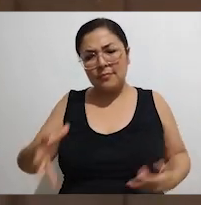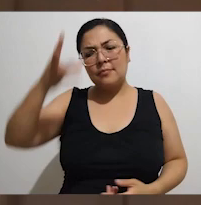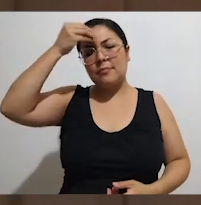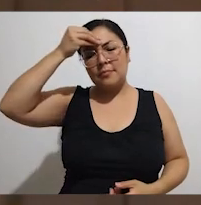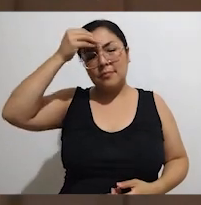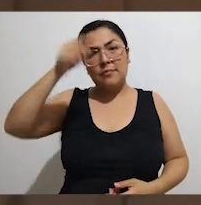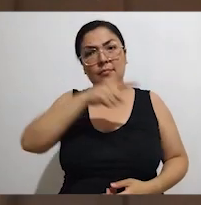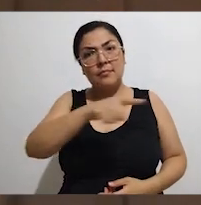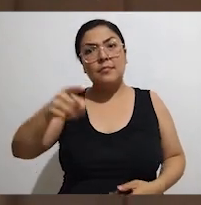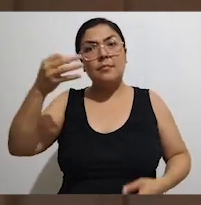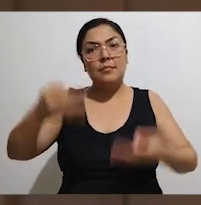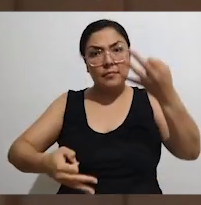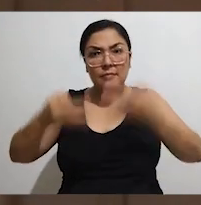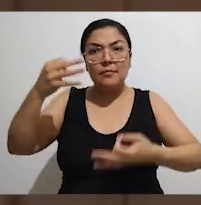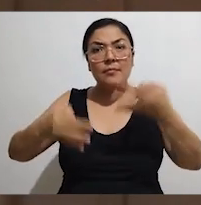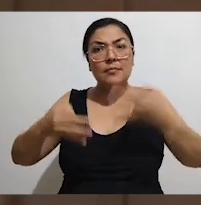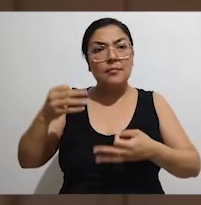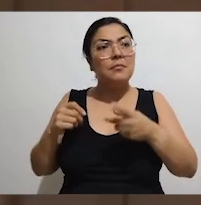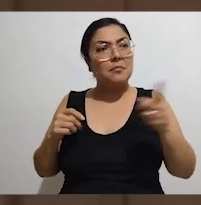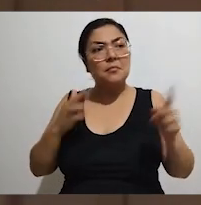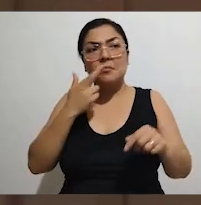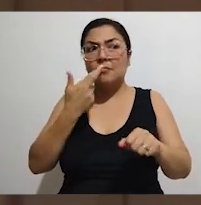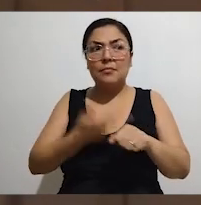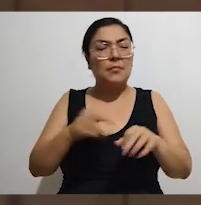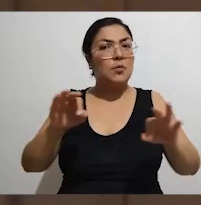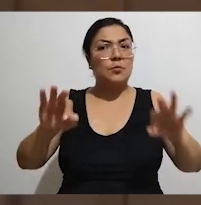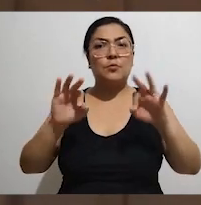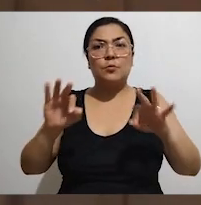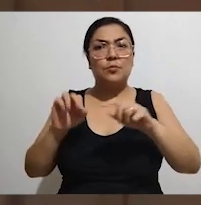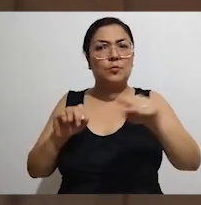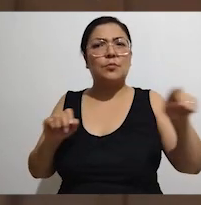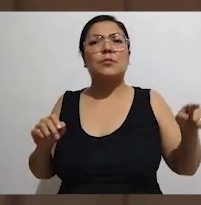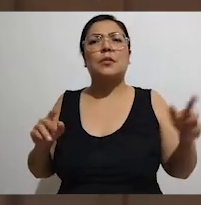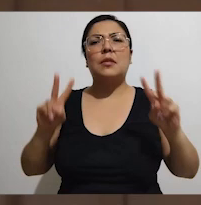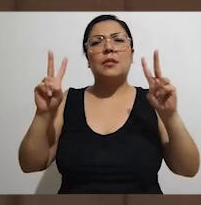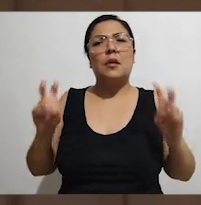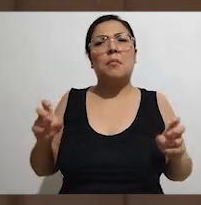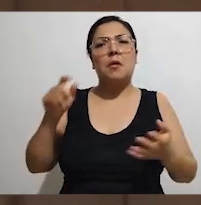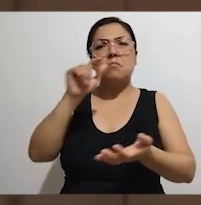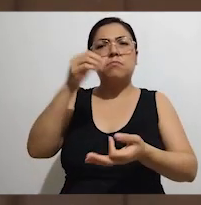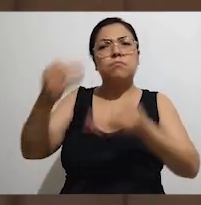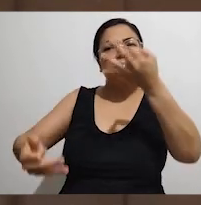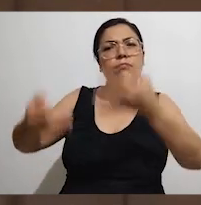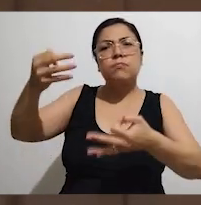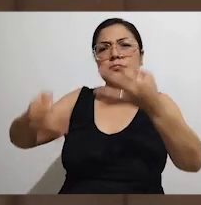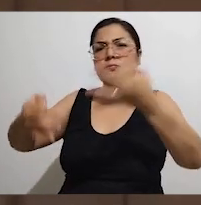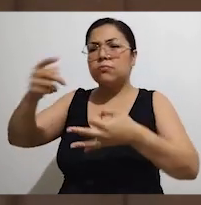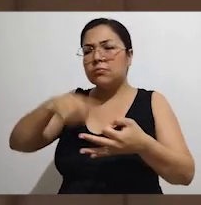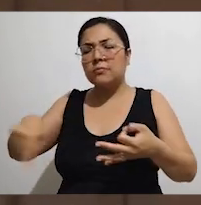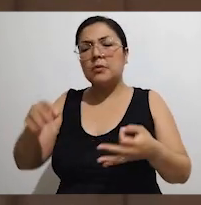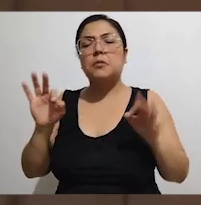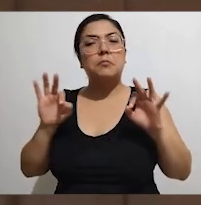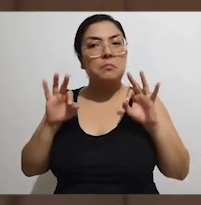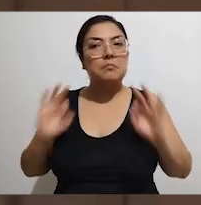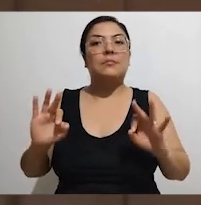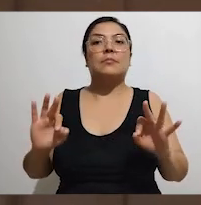con los magistrados electorales fue muy buena. Ellos traen otra visión, traen la visión jurisdiccional más que la operativa, pero sin lugar